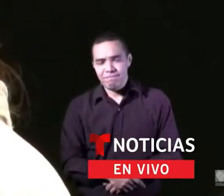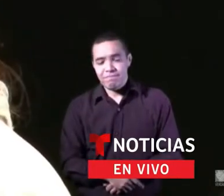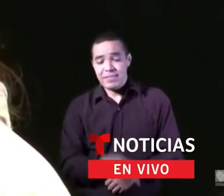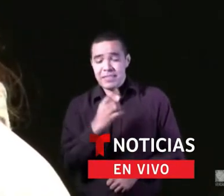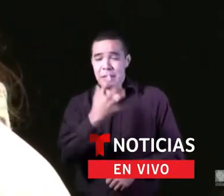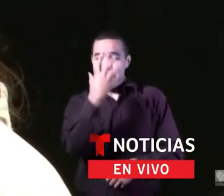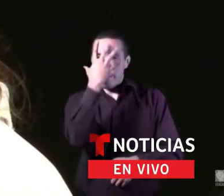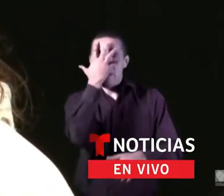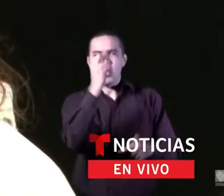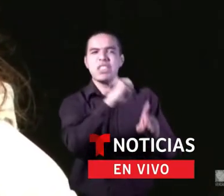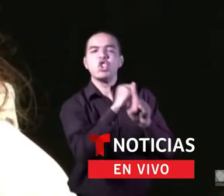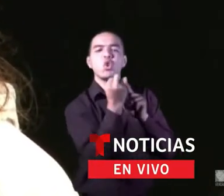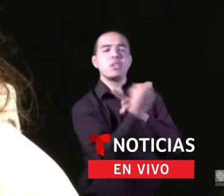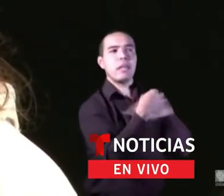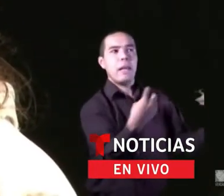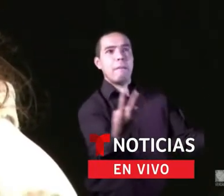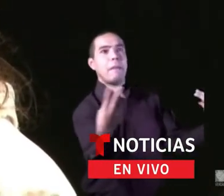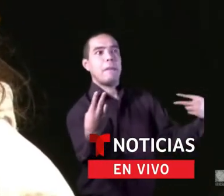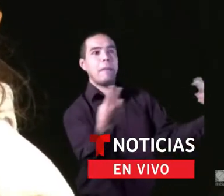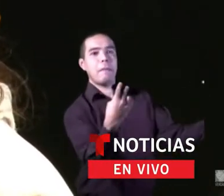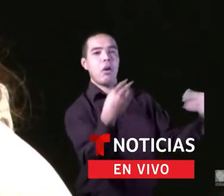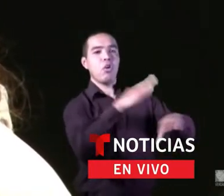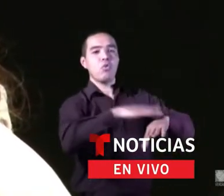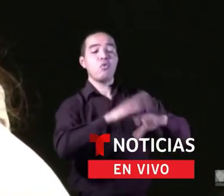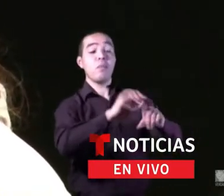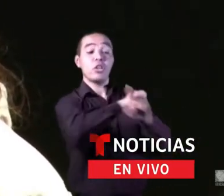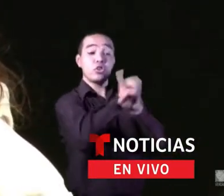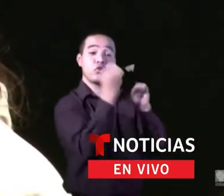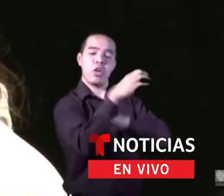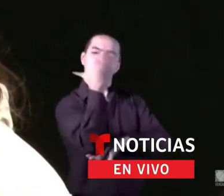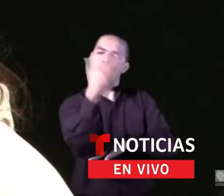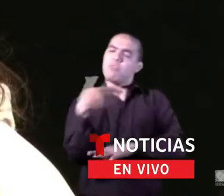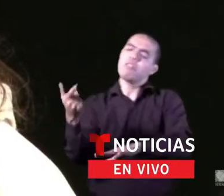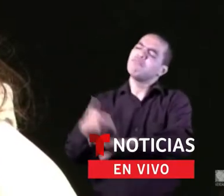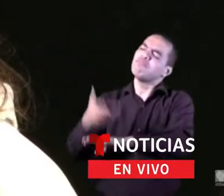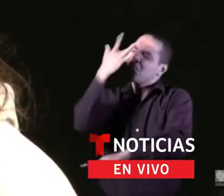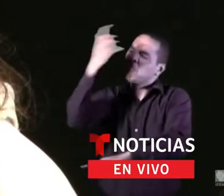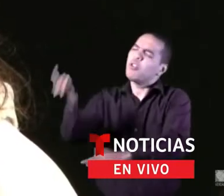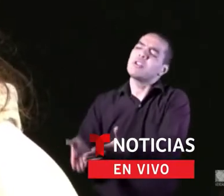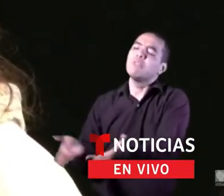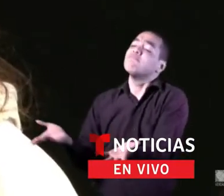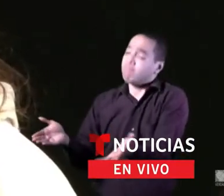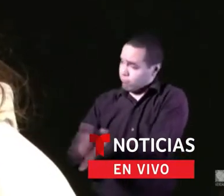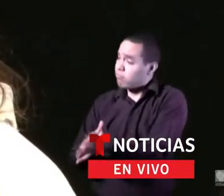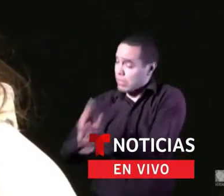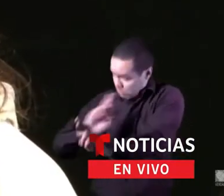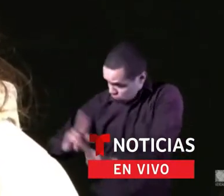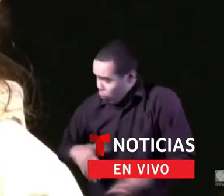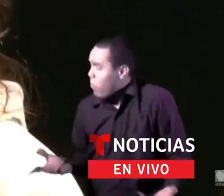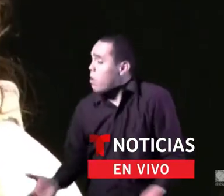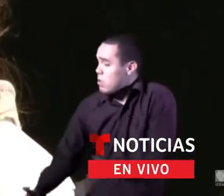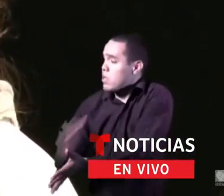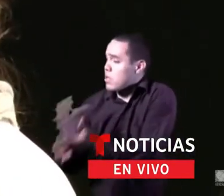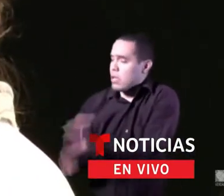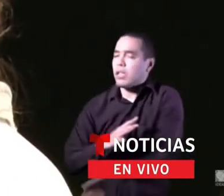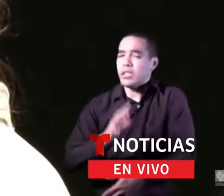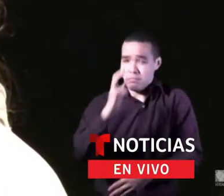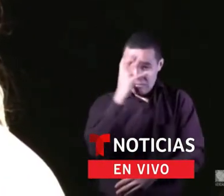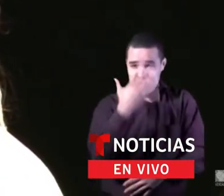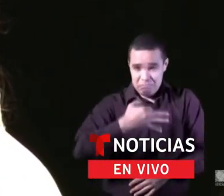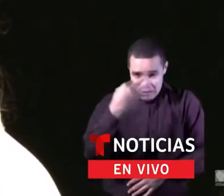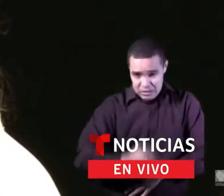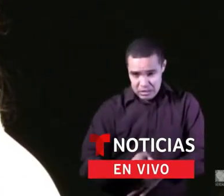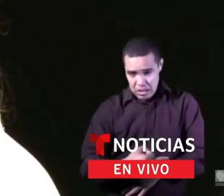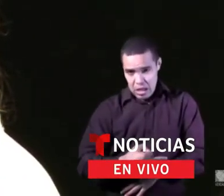social porque la sociedad colombiana le está reclamando por lo que hicieron pues